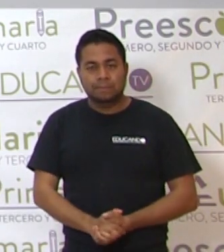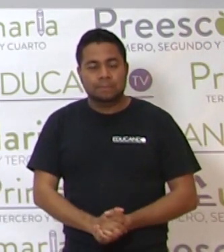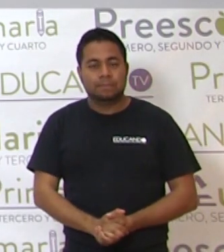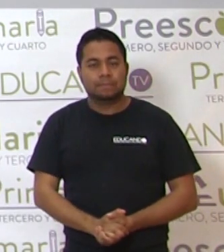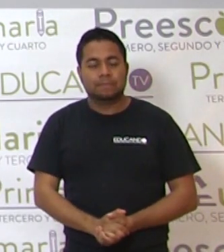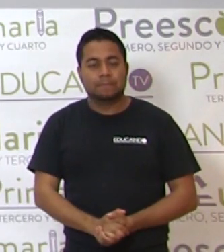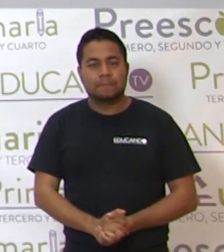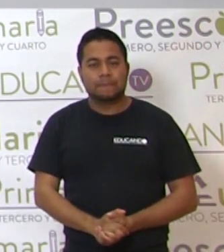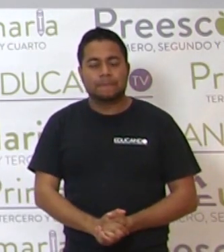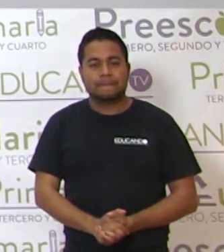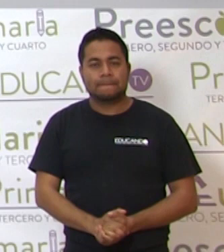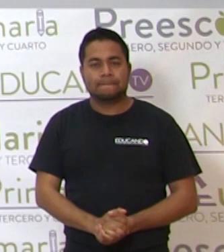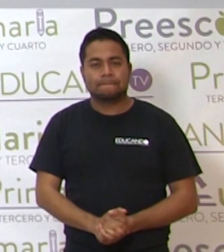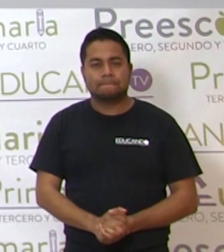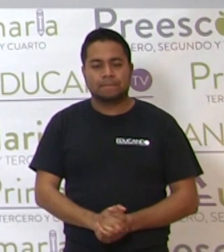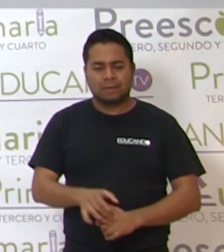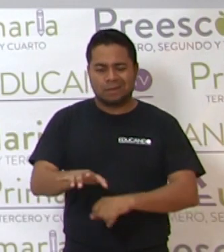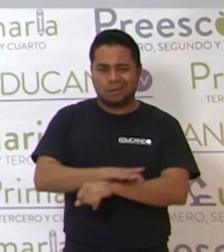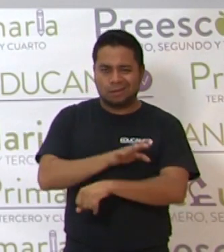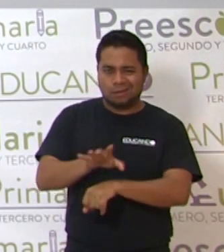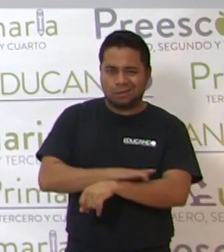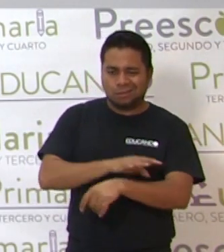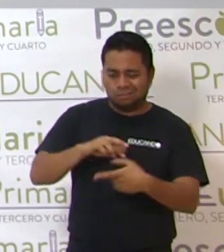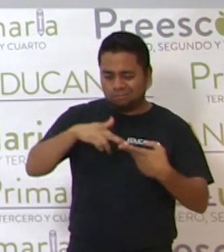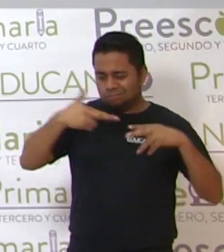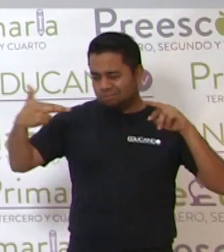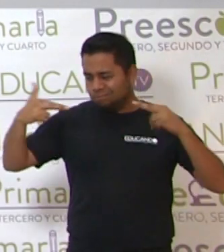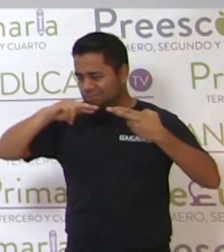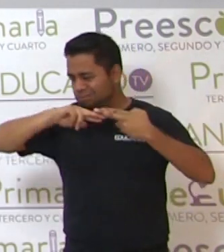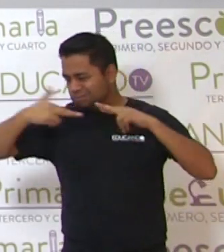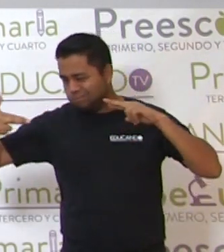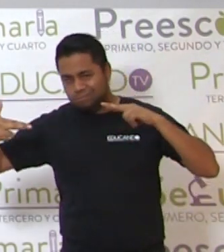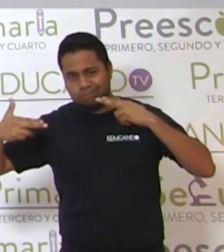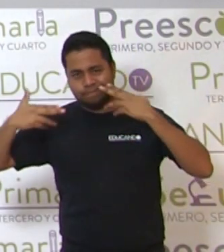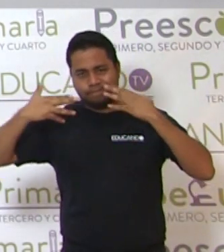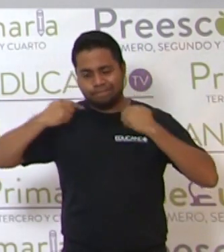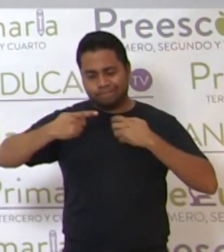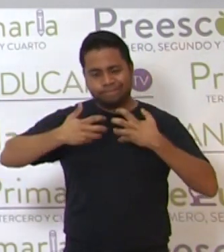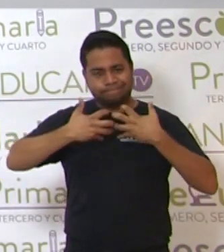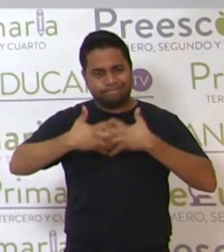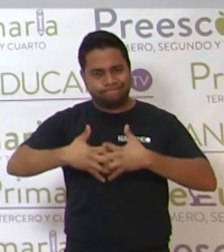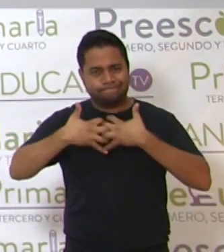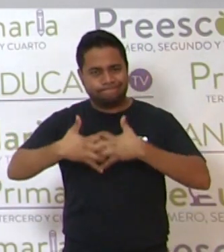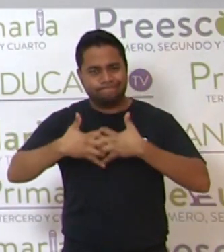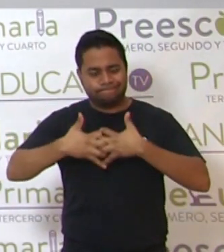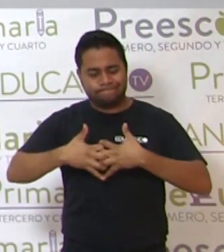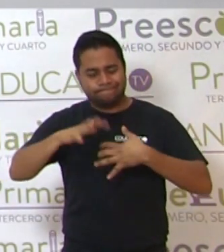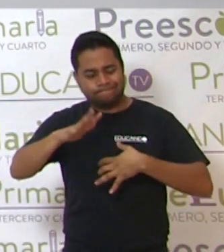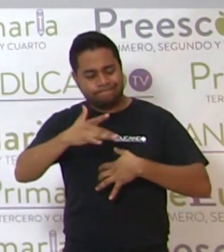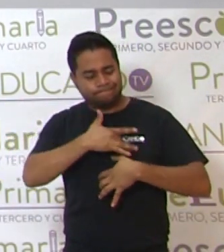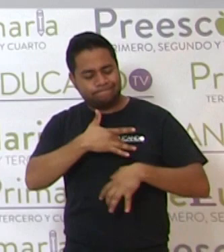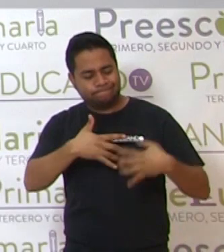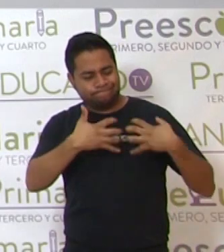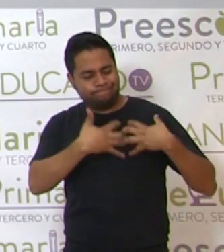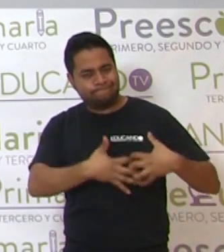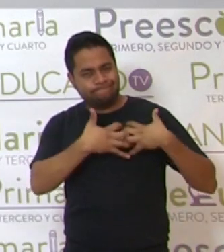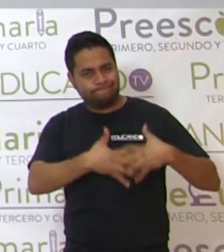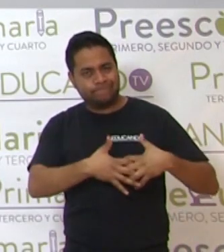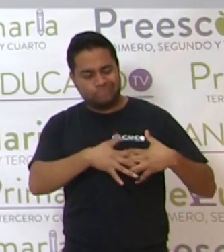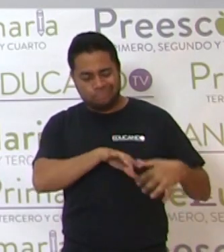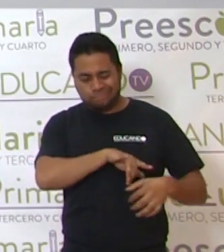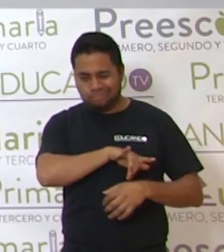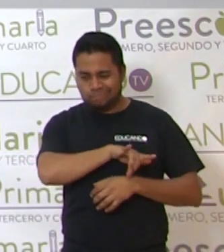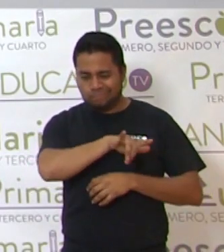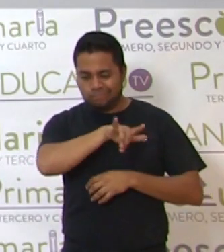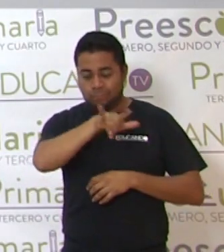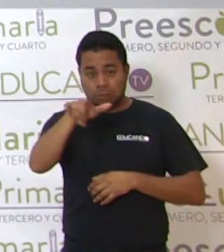ver, en esta parte, ni la energía dócil de los cables eléctricos y tienes un motor por corazón, ¿ok? Entonces,